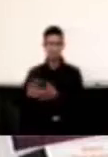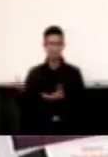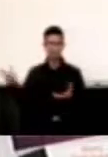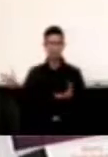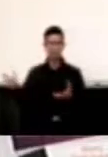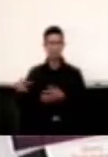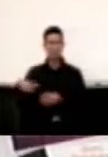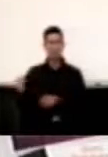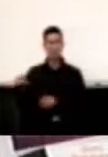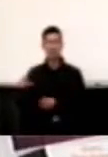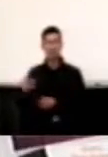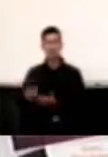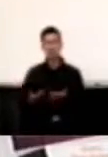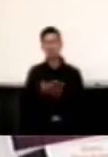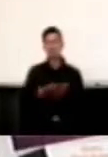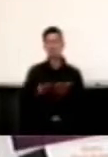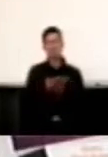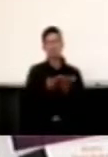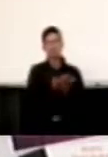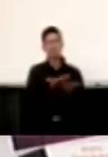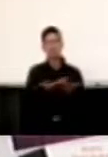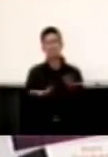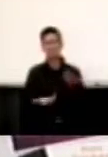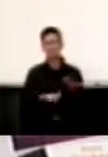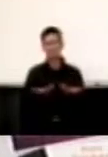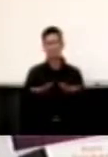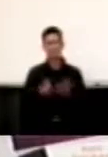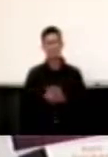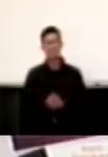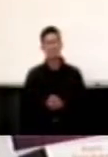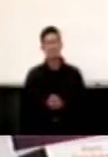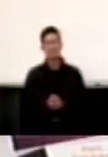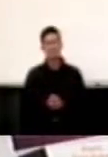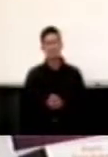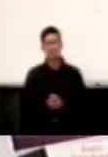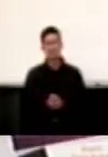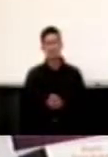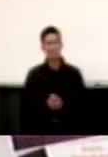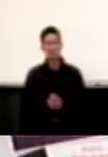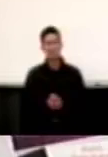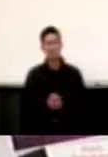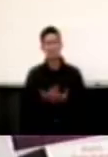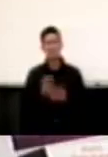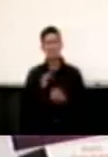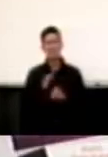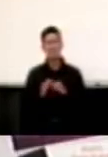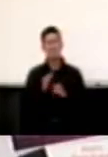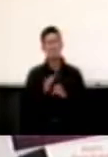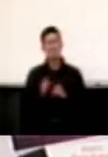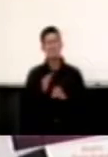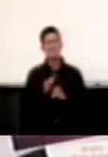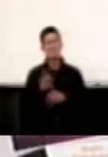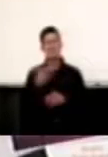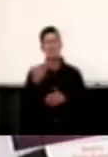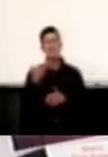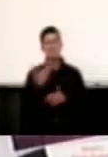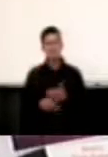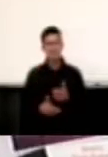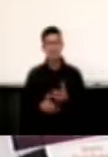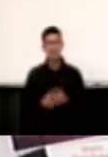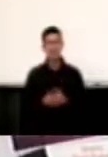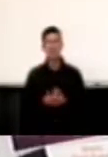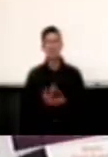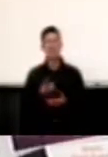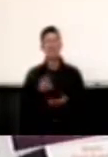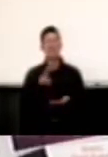espinosos, porque si no, el electorado se lo puede voltear. Entonces, para terminar, hace falta arraigar los valores